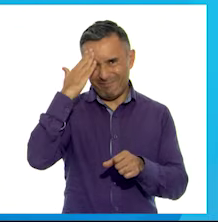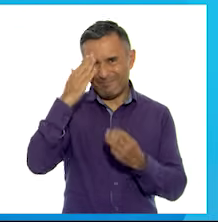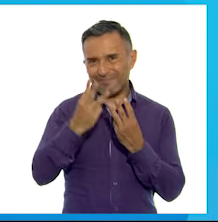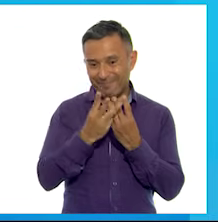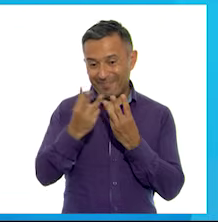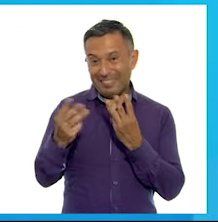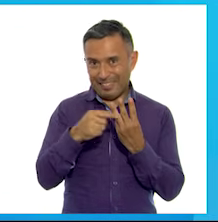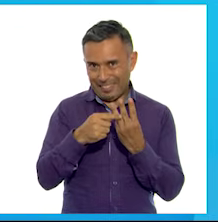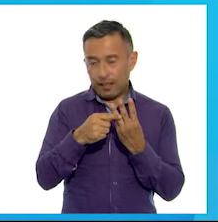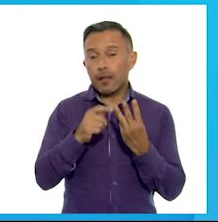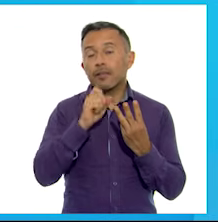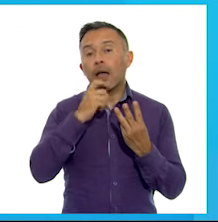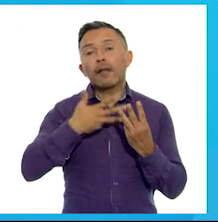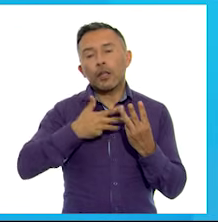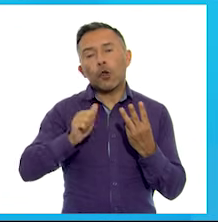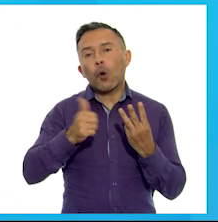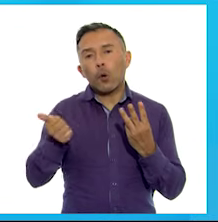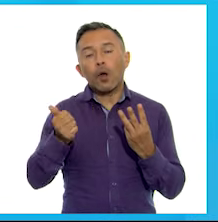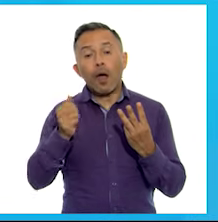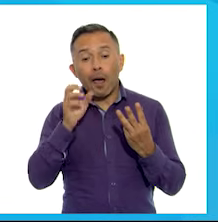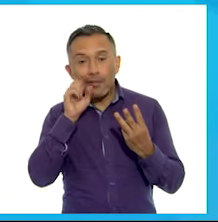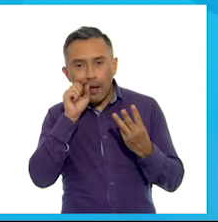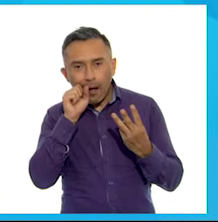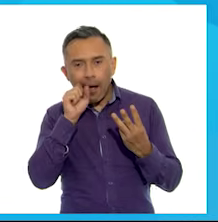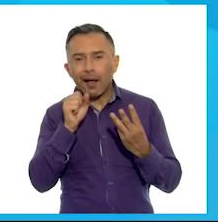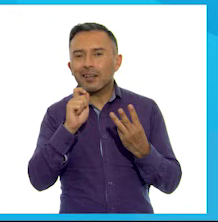color secundario. Vamos a cubrir